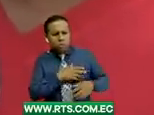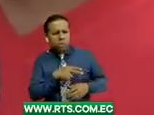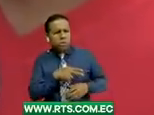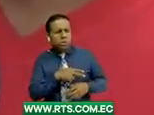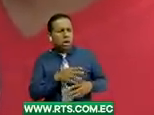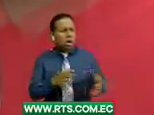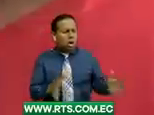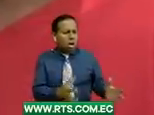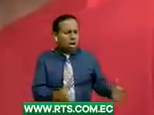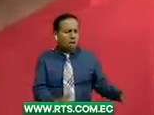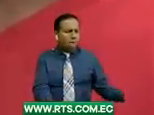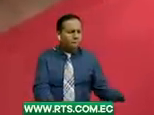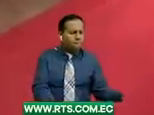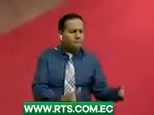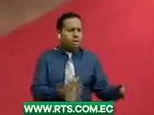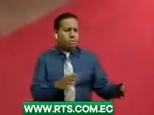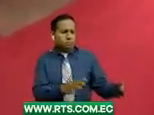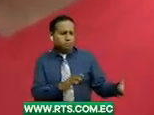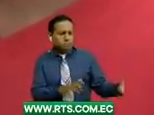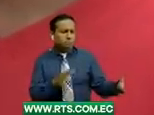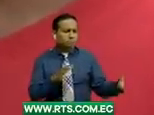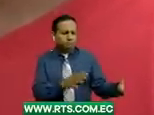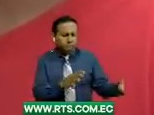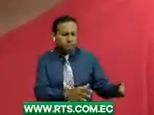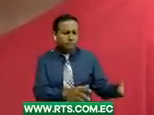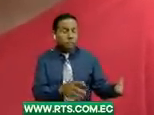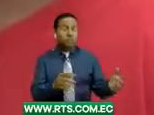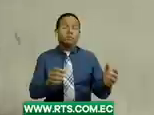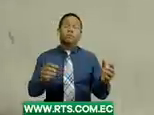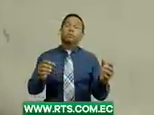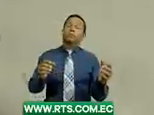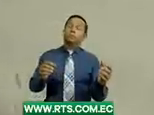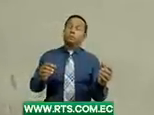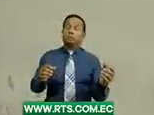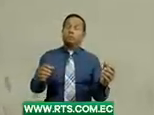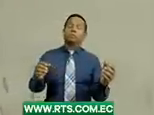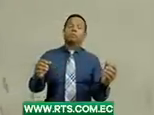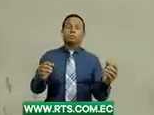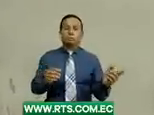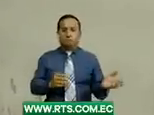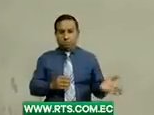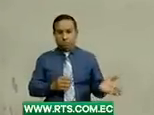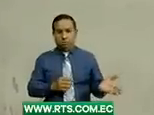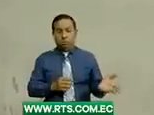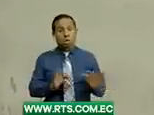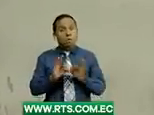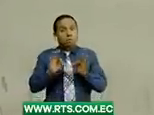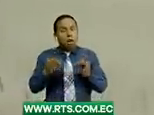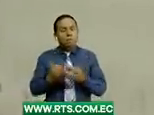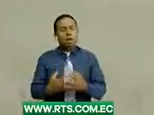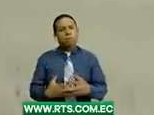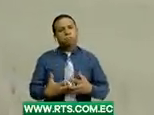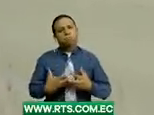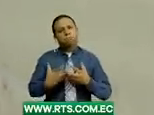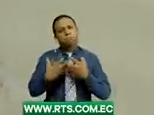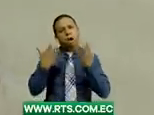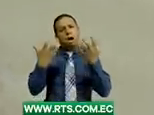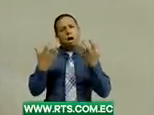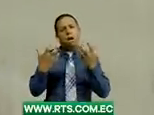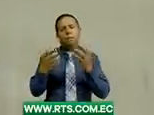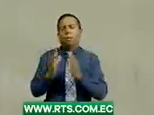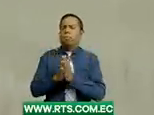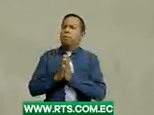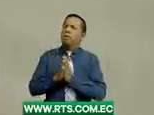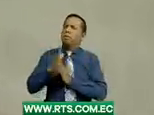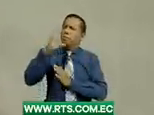a reanimarla, moviéndola, la señora reacciona. Sí. Los familiares están indignados y piden que la policía encuentre